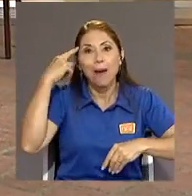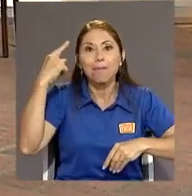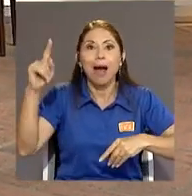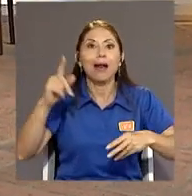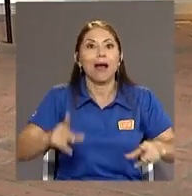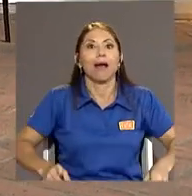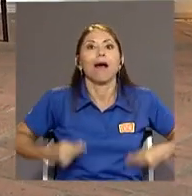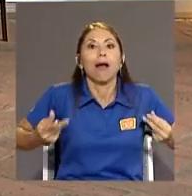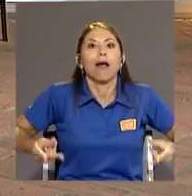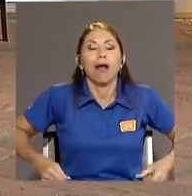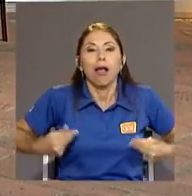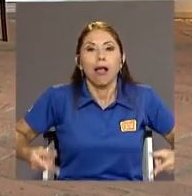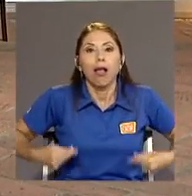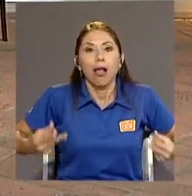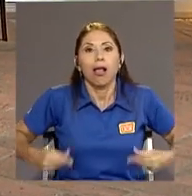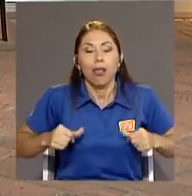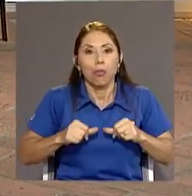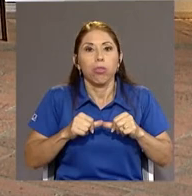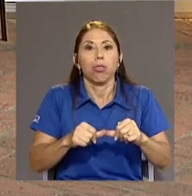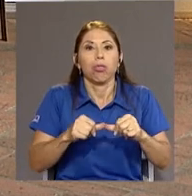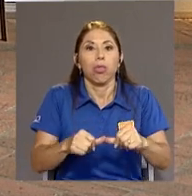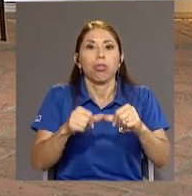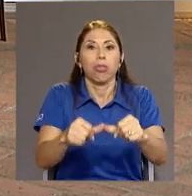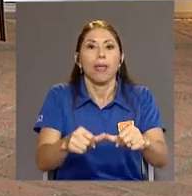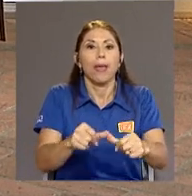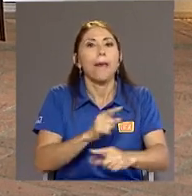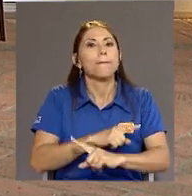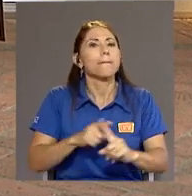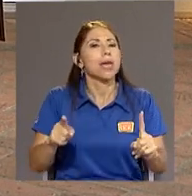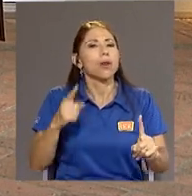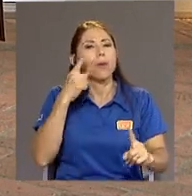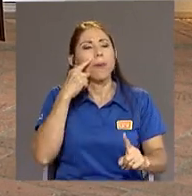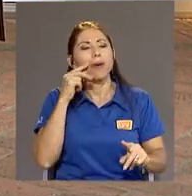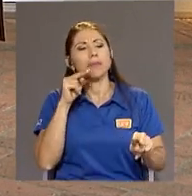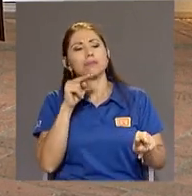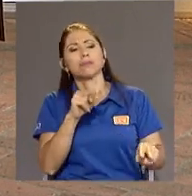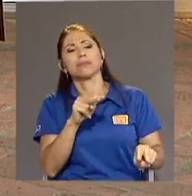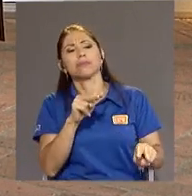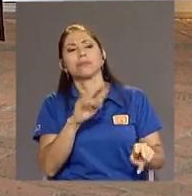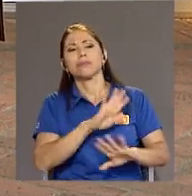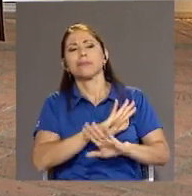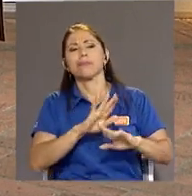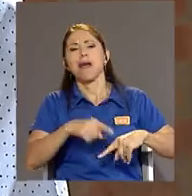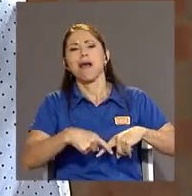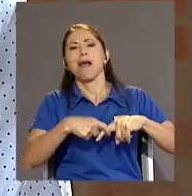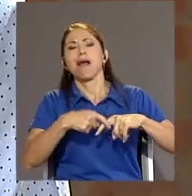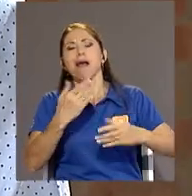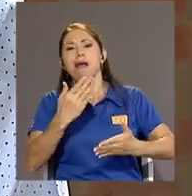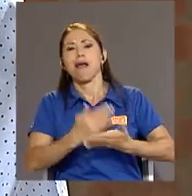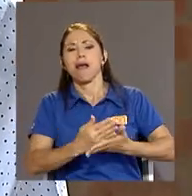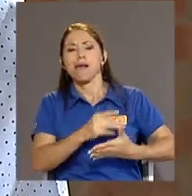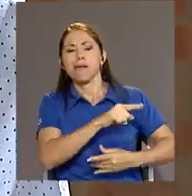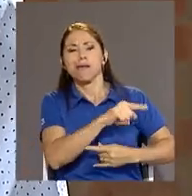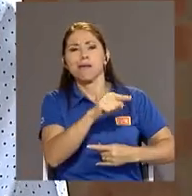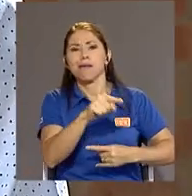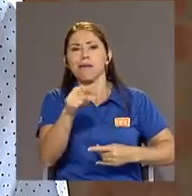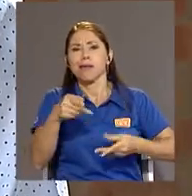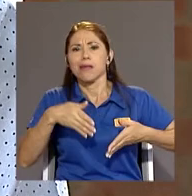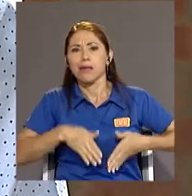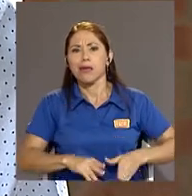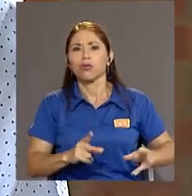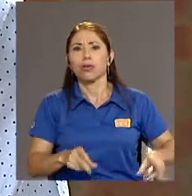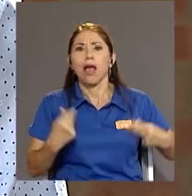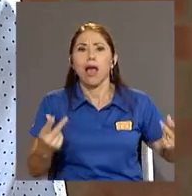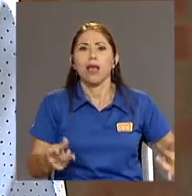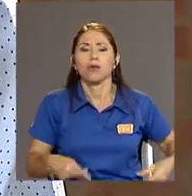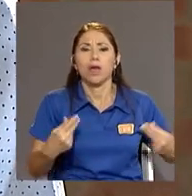el padre cierra la llave y empieza a cuestionar cuál está siendo el nivel de gasto de estos hijos y determina que no es